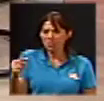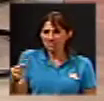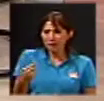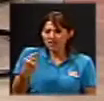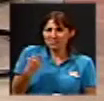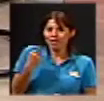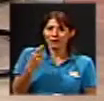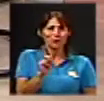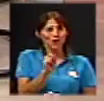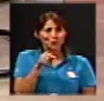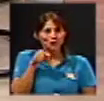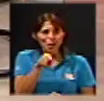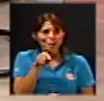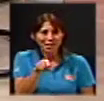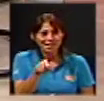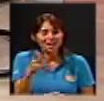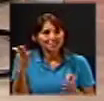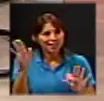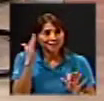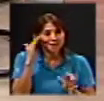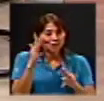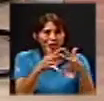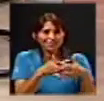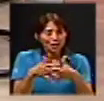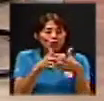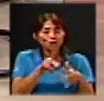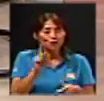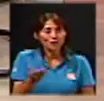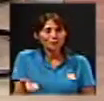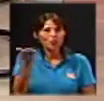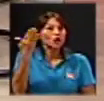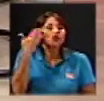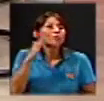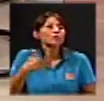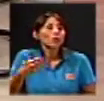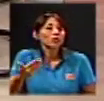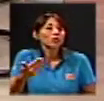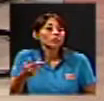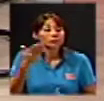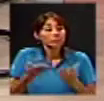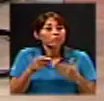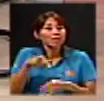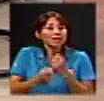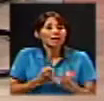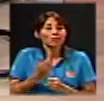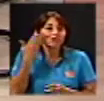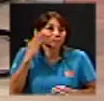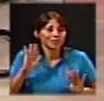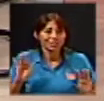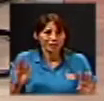amenaza, es un hecho que ya sabemos que en algún momento las tasas van a tener que subir. No sabemos cuándo. ¿Será 2014? ¿Quién sabe? Y ese es un tema